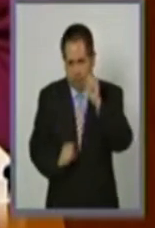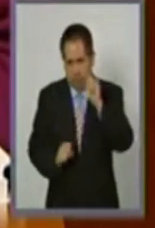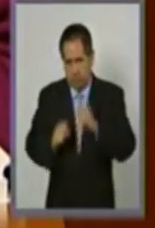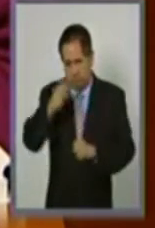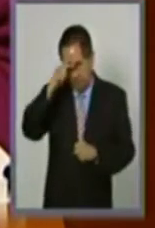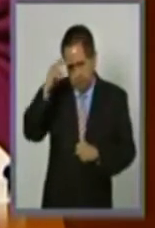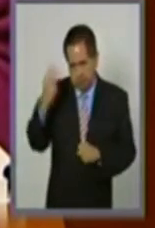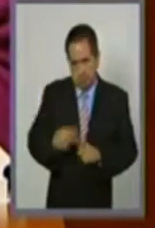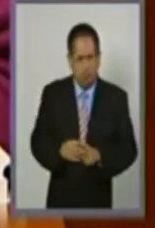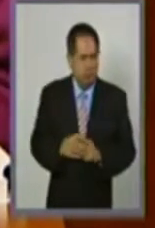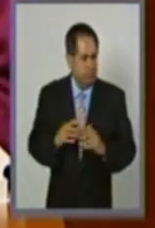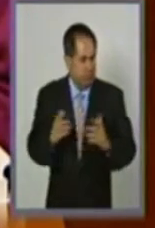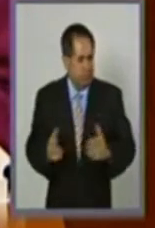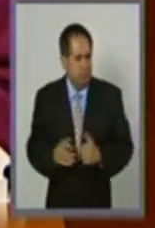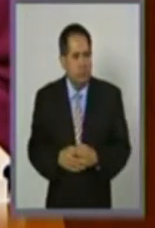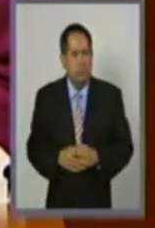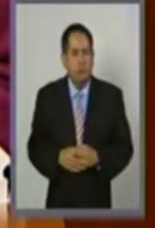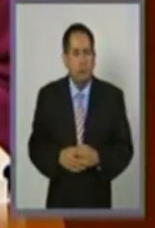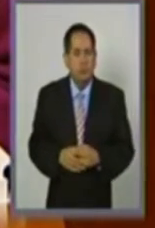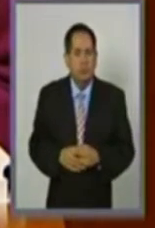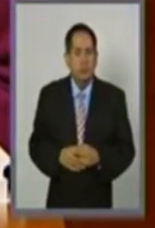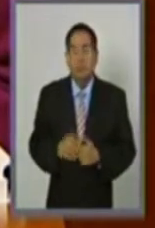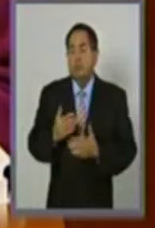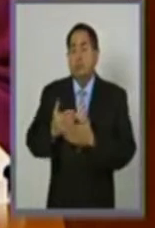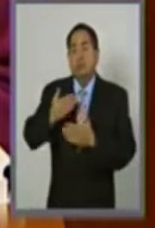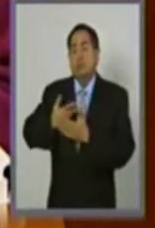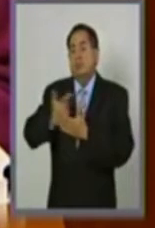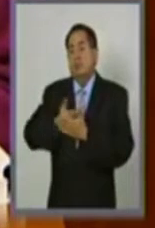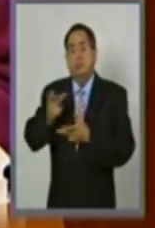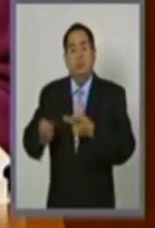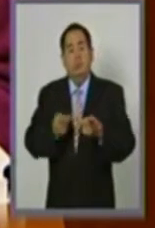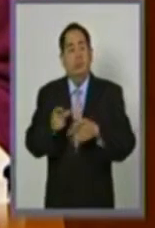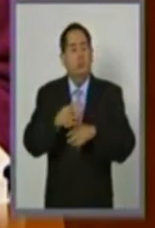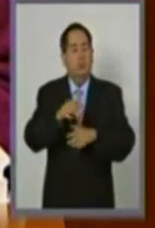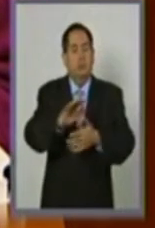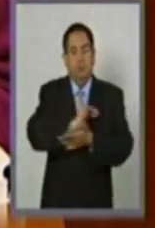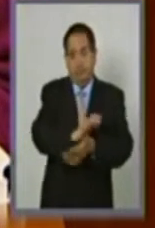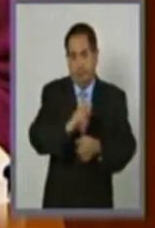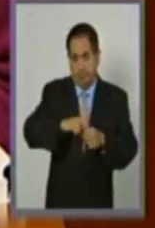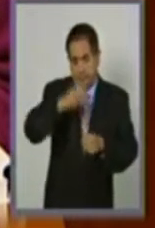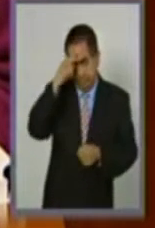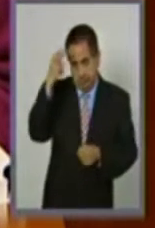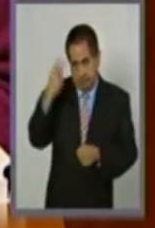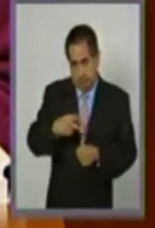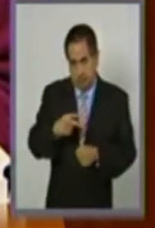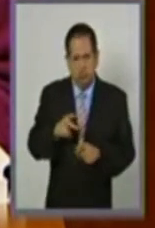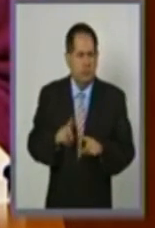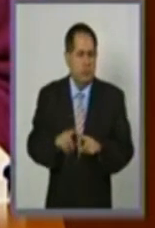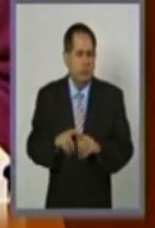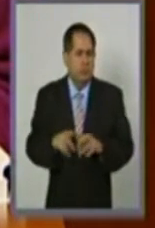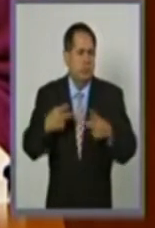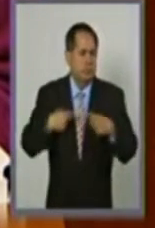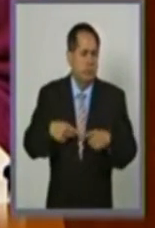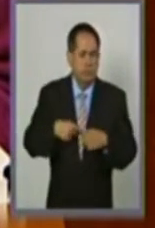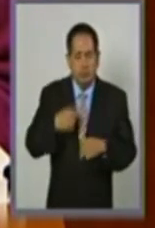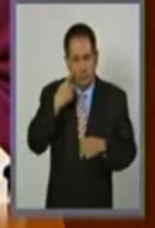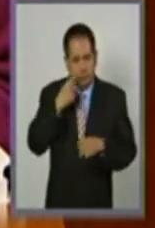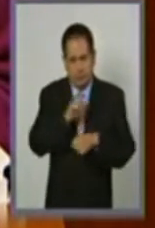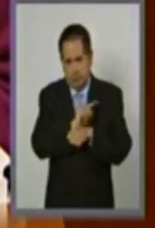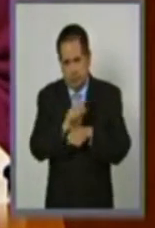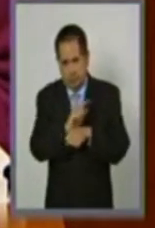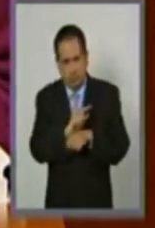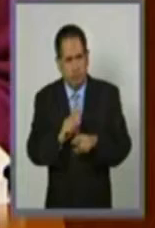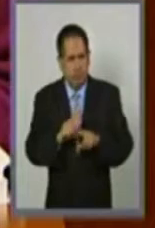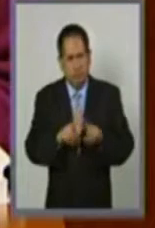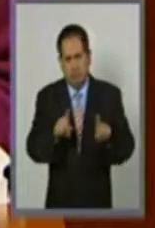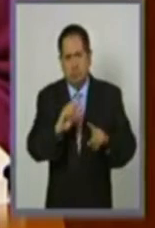Constitución. Ahora, de acuerdo también a la encuesta nacional sobre discriminación en México, las personas con preferencias sexuales diferentes